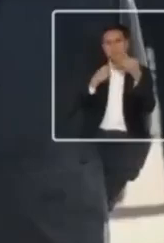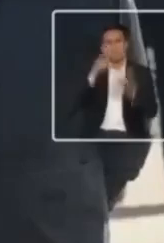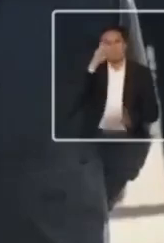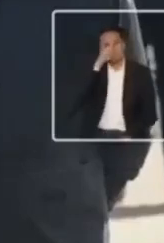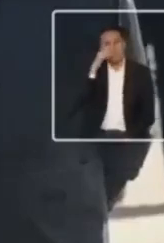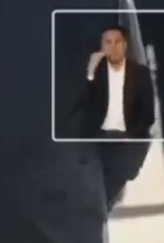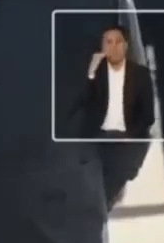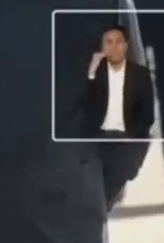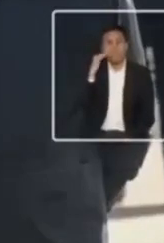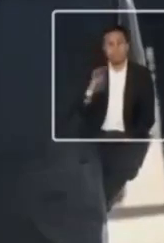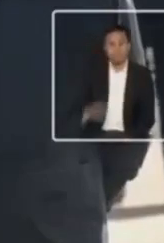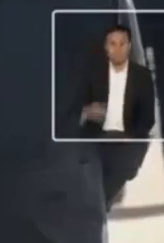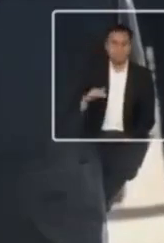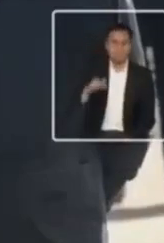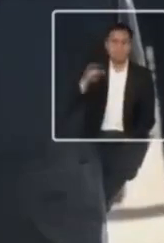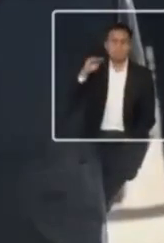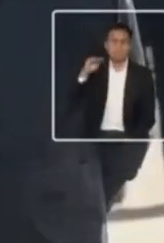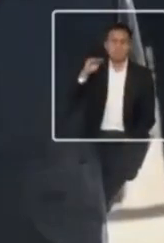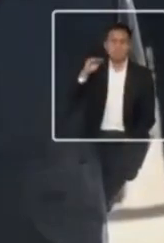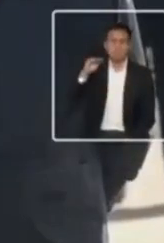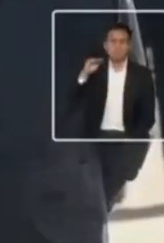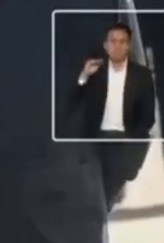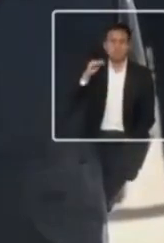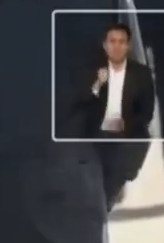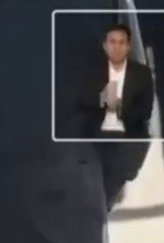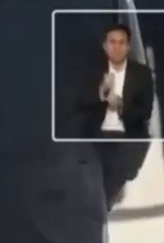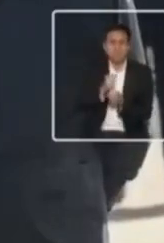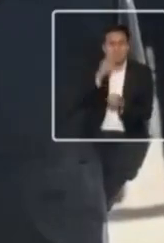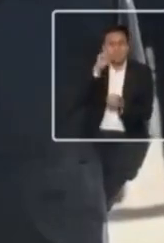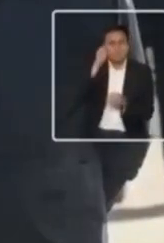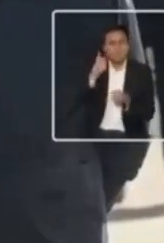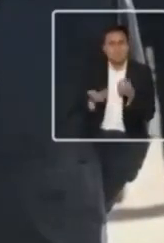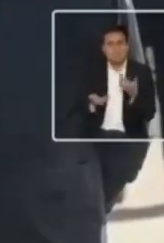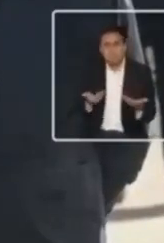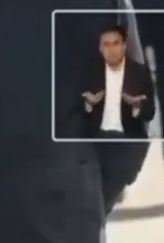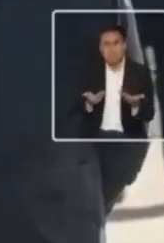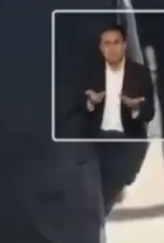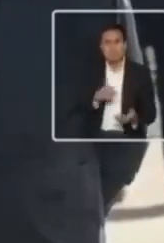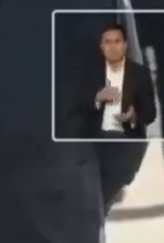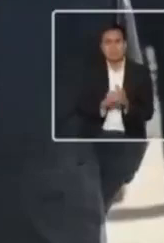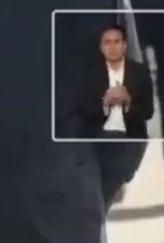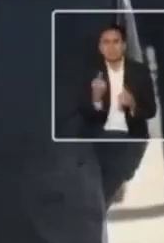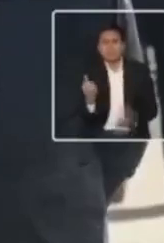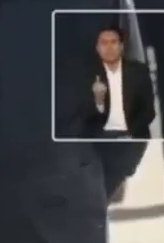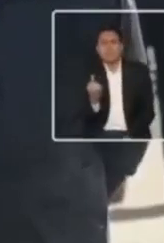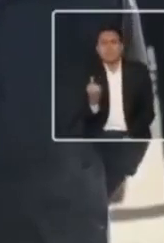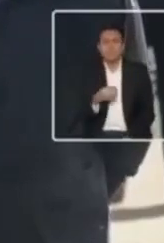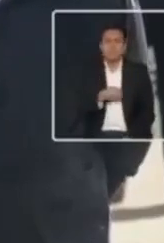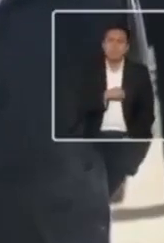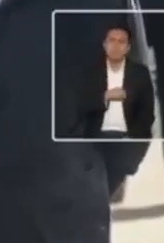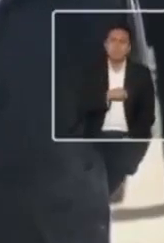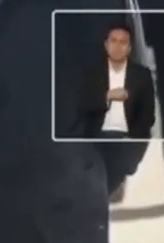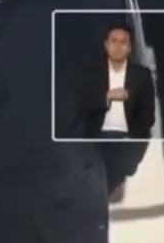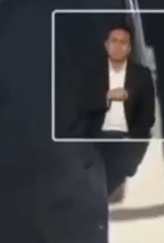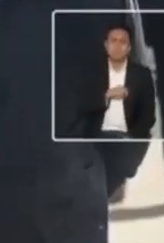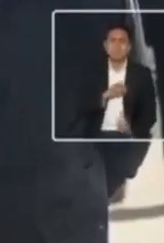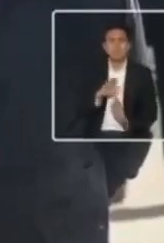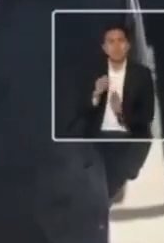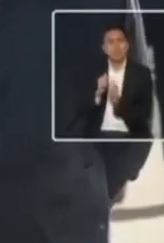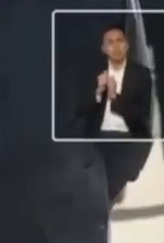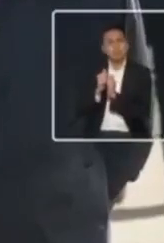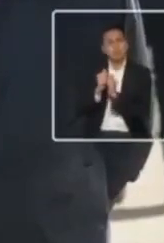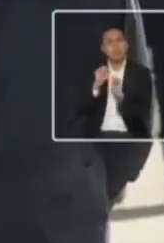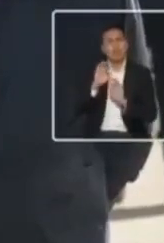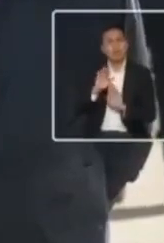de niños que están creciendo, de empleos que hay que inventar, de soledades, de tristezas. Vamos a acompañarlos,